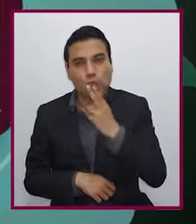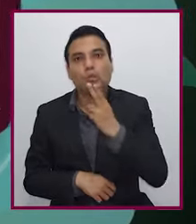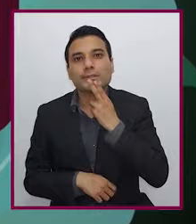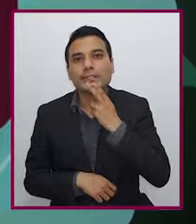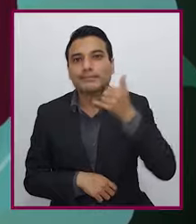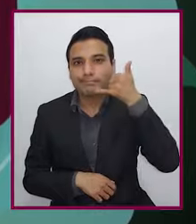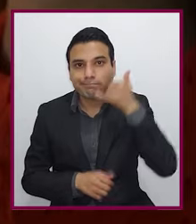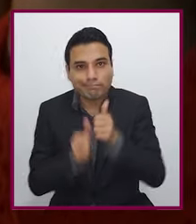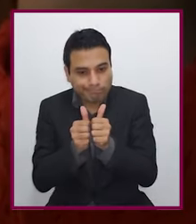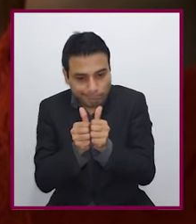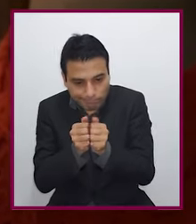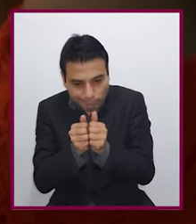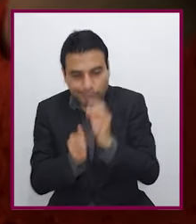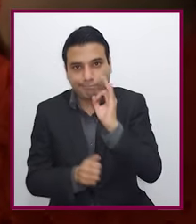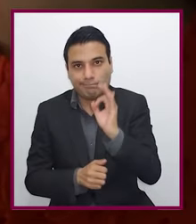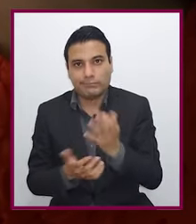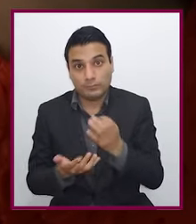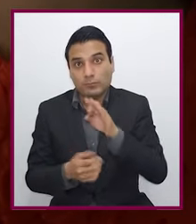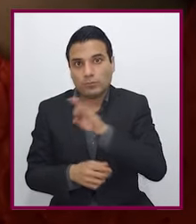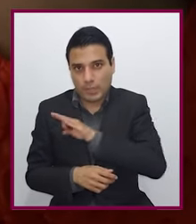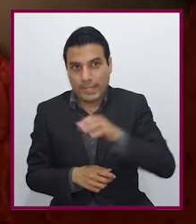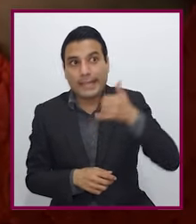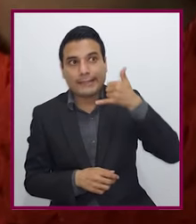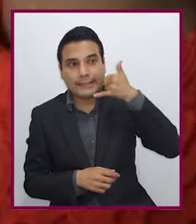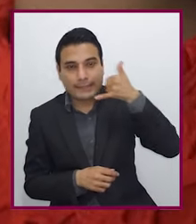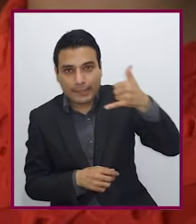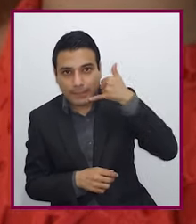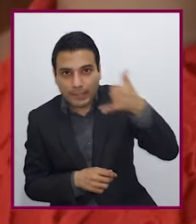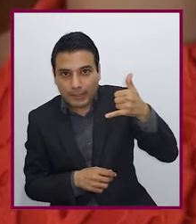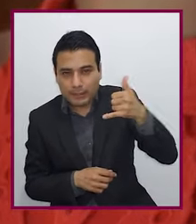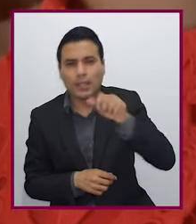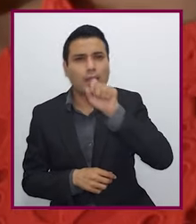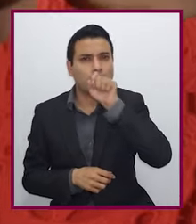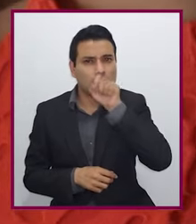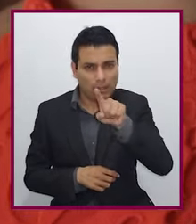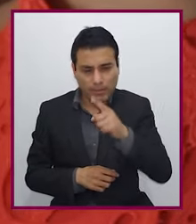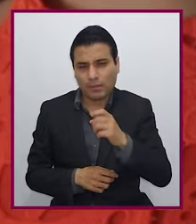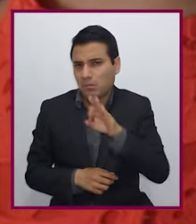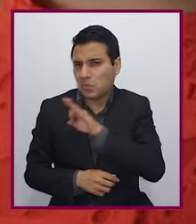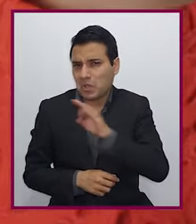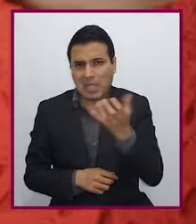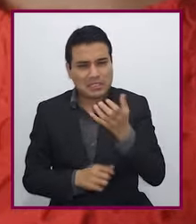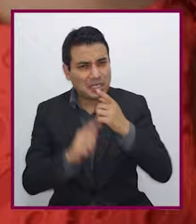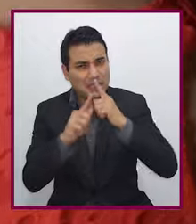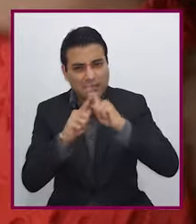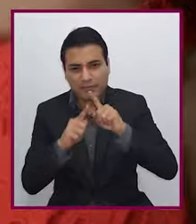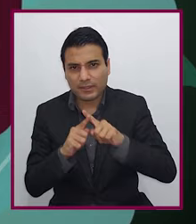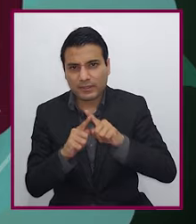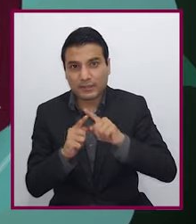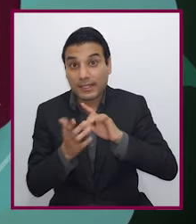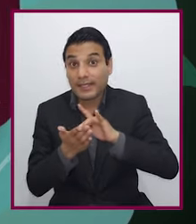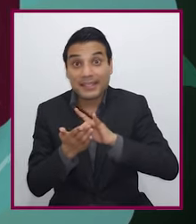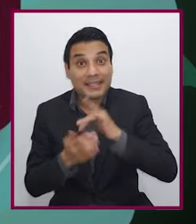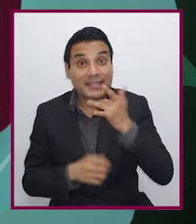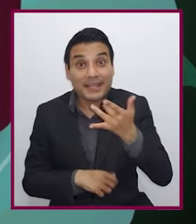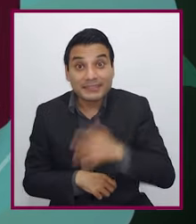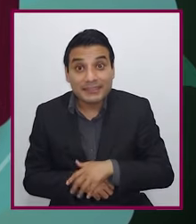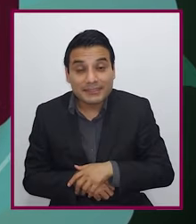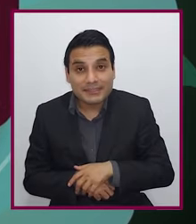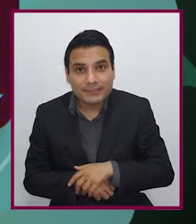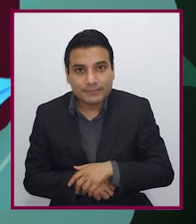nuestros dispositivos móviles, que además de permitirnos hacer llamadas, pues entender que tienen también otras funciones gracias